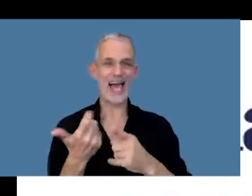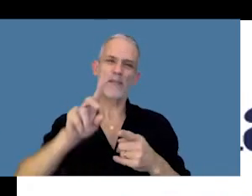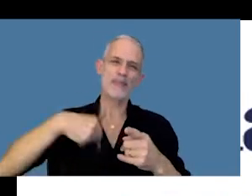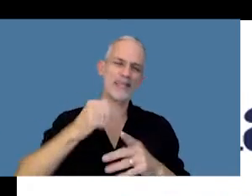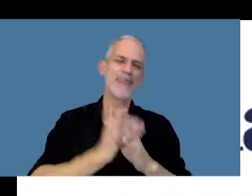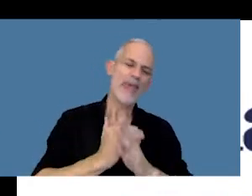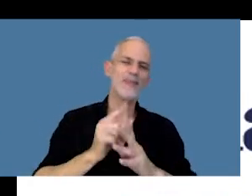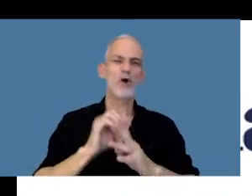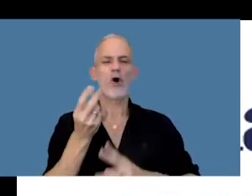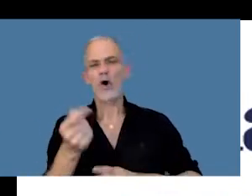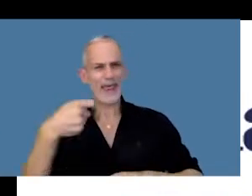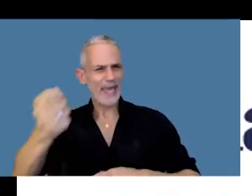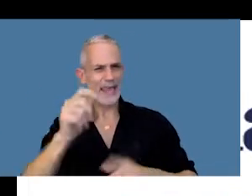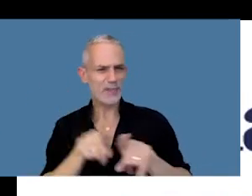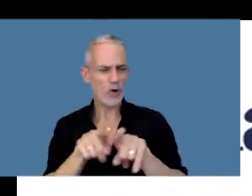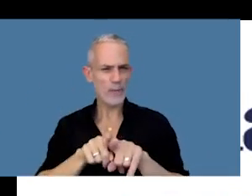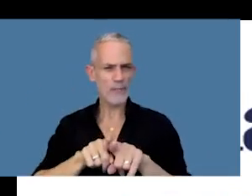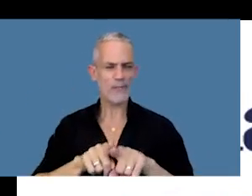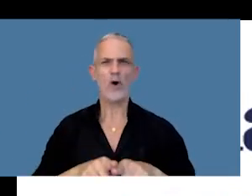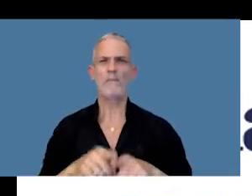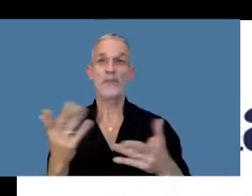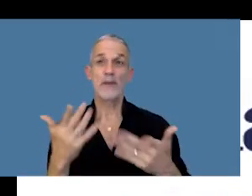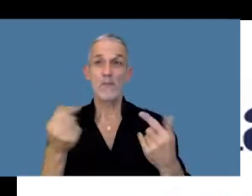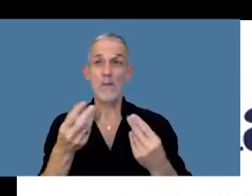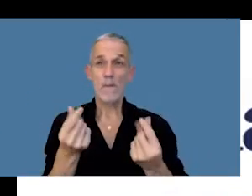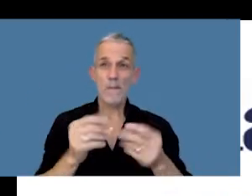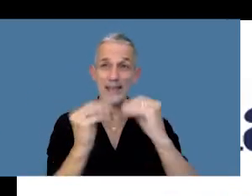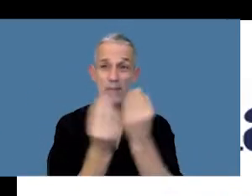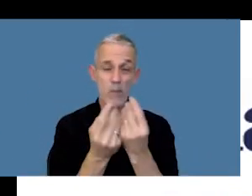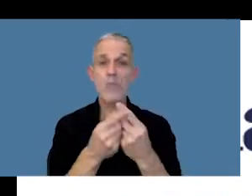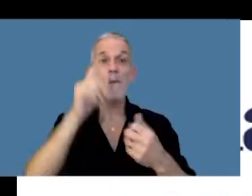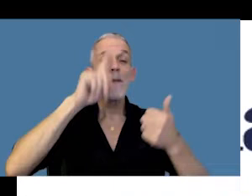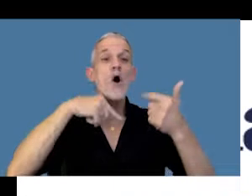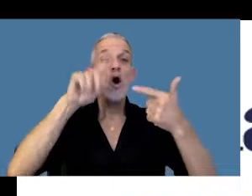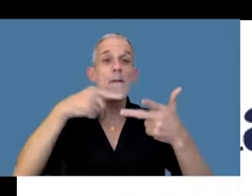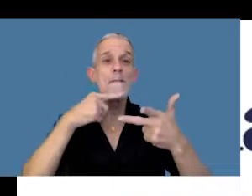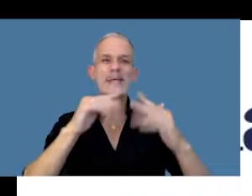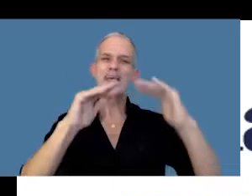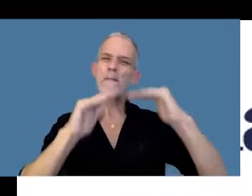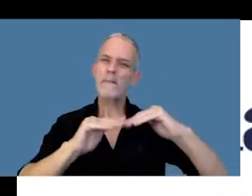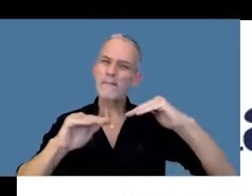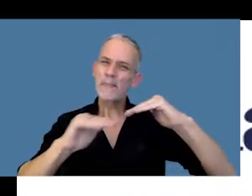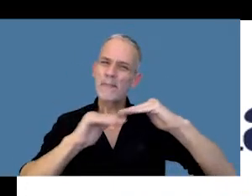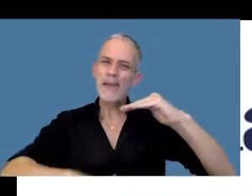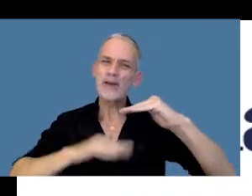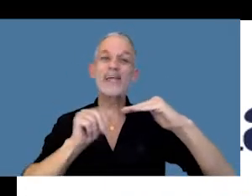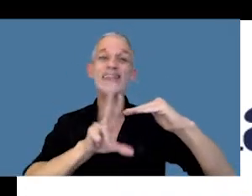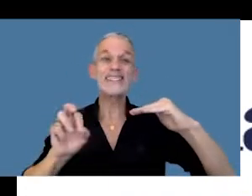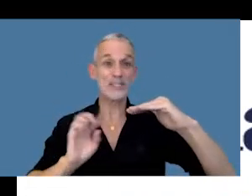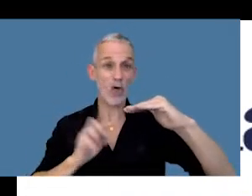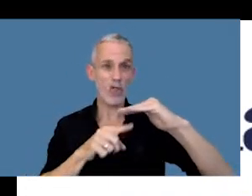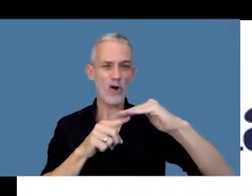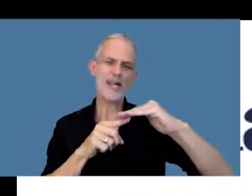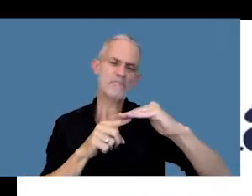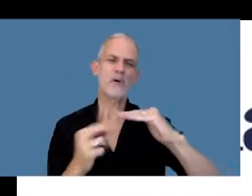o de débito, ¿sí? Pero el monto mensual es inferior a $300, la percepción es